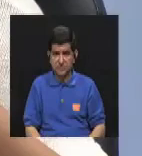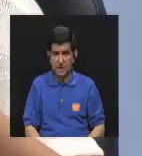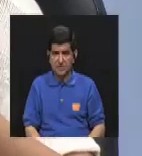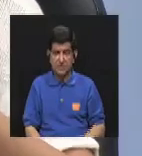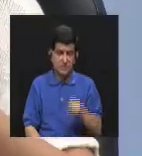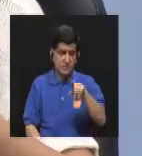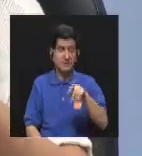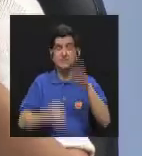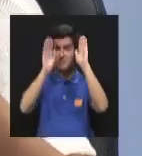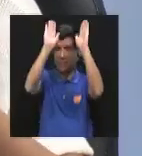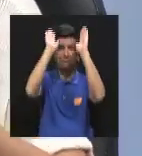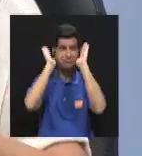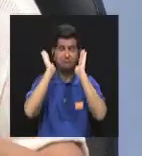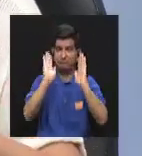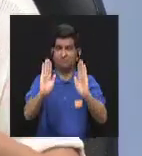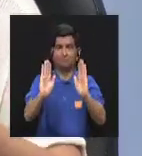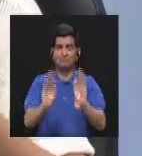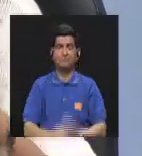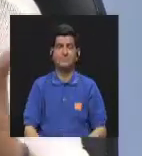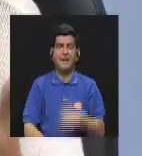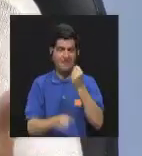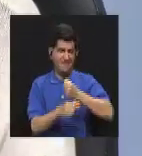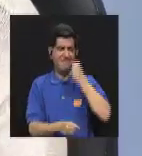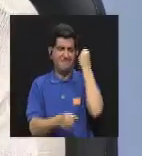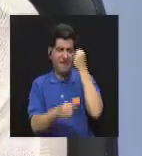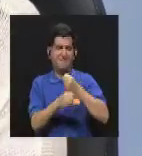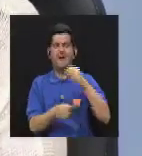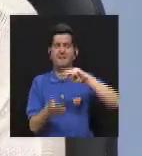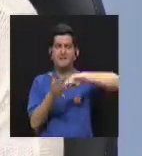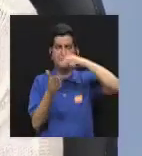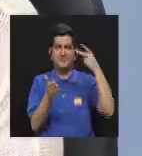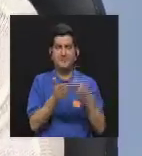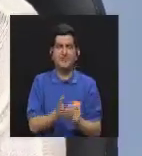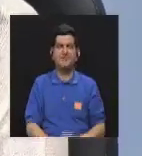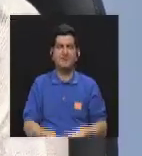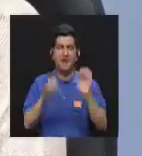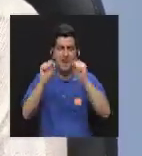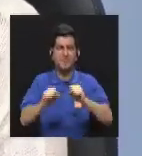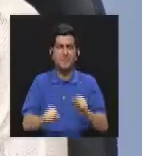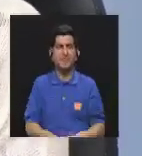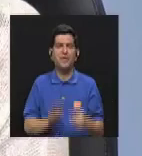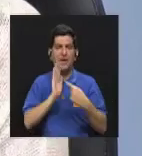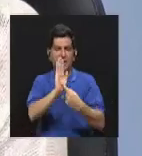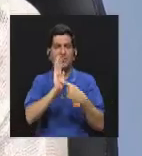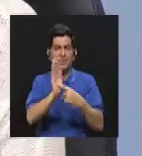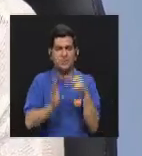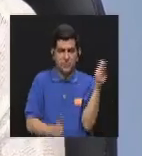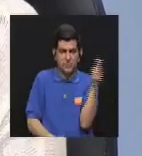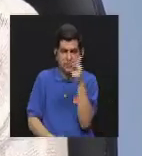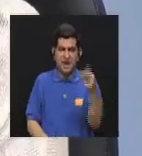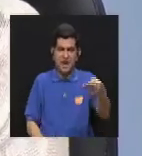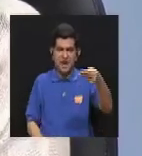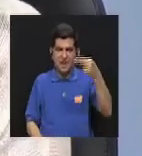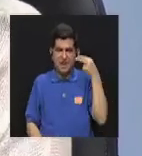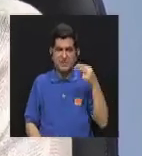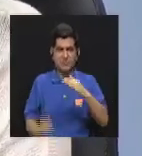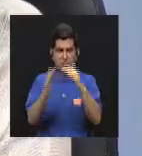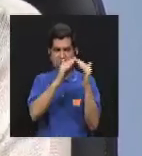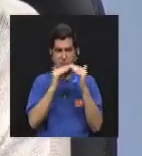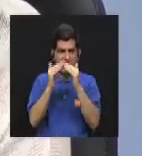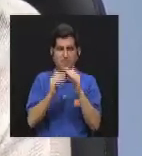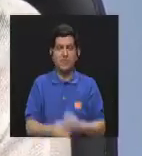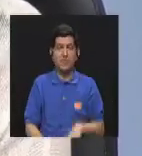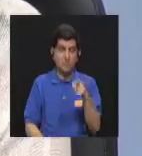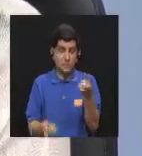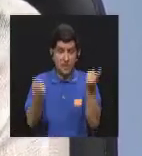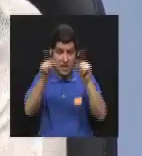Es parte de esta maravillosa oficio, de este maravilloso oficio que es el de recrear con imágenes la historia de los pueblos y en este caso